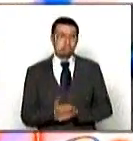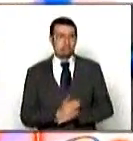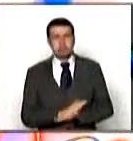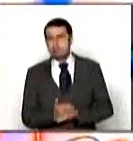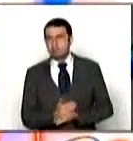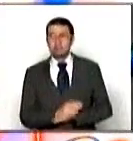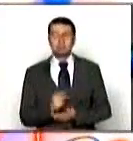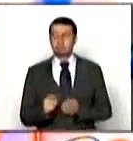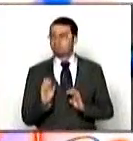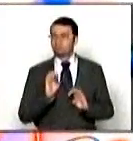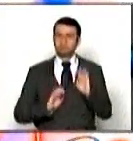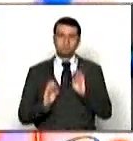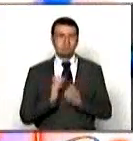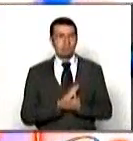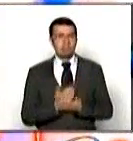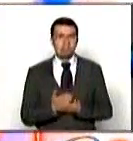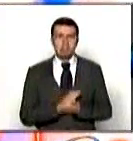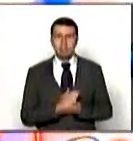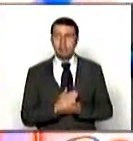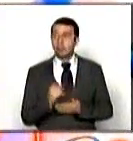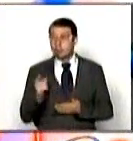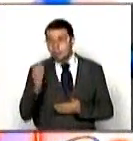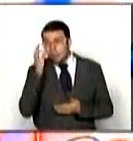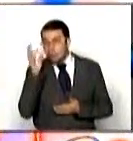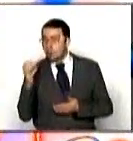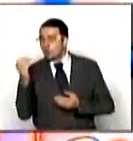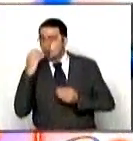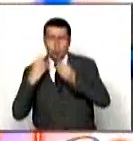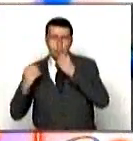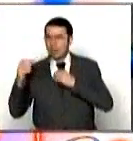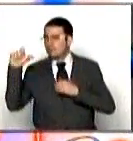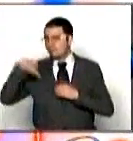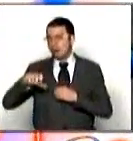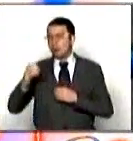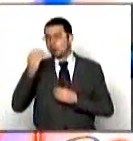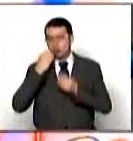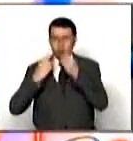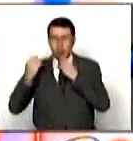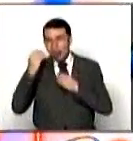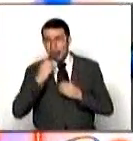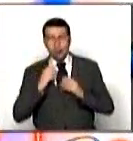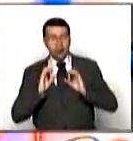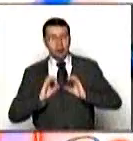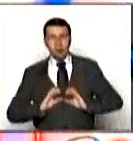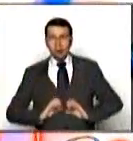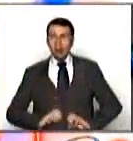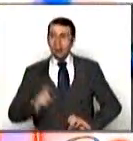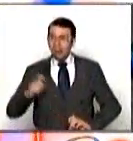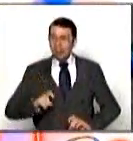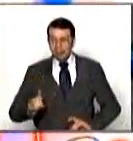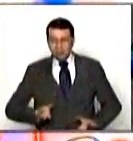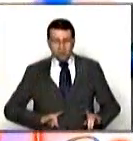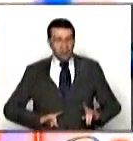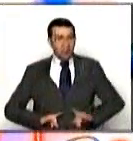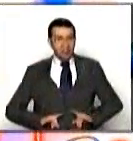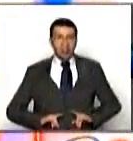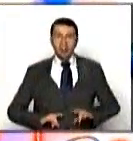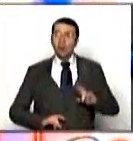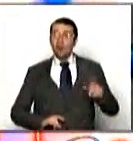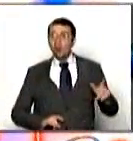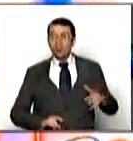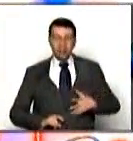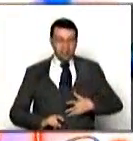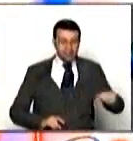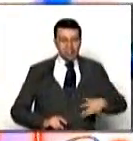cuando tratamos de engañar con ciertos alimentos y el organismo tiene que chupar y arrancar de otro lado